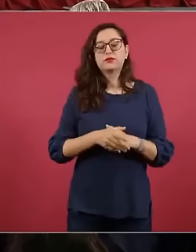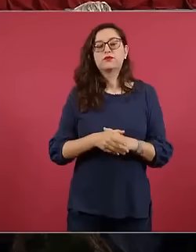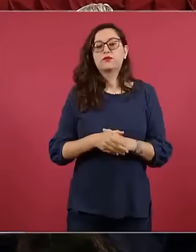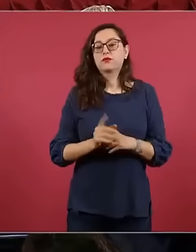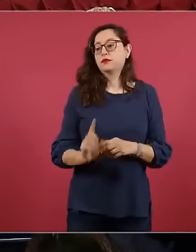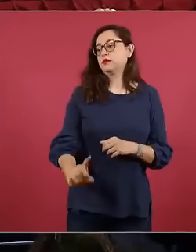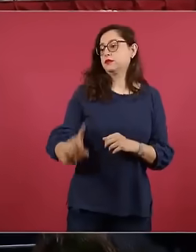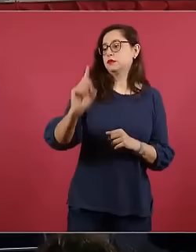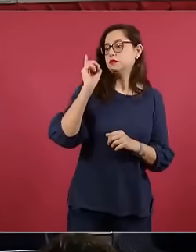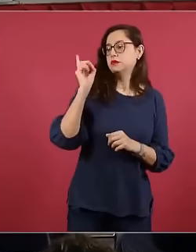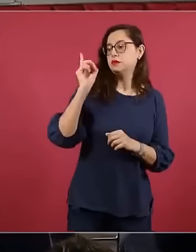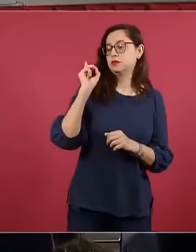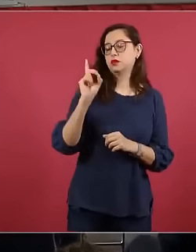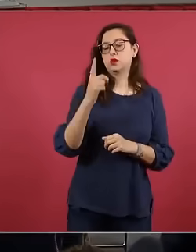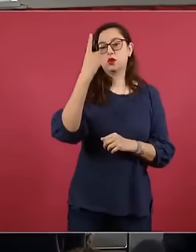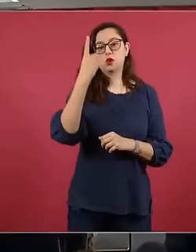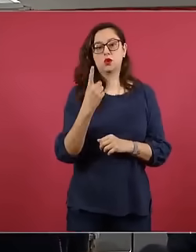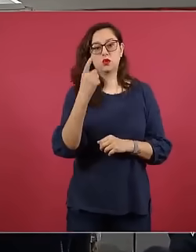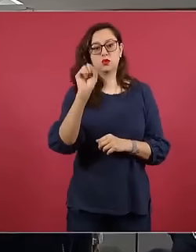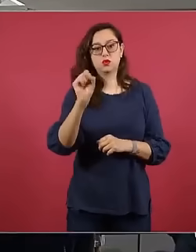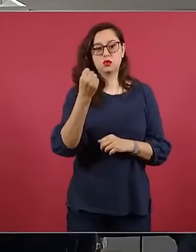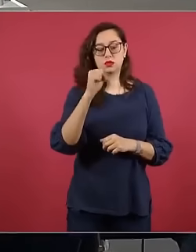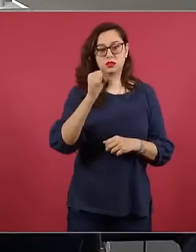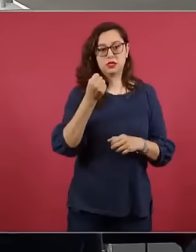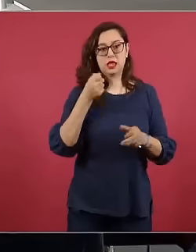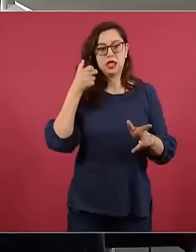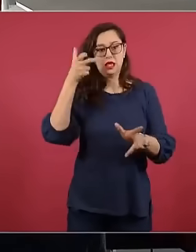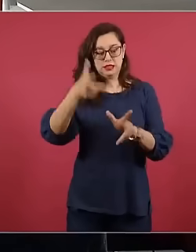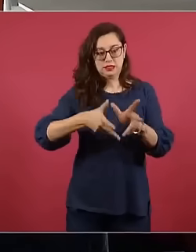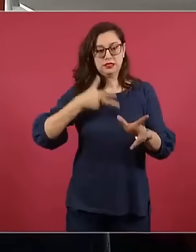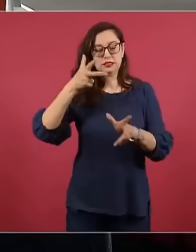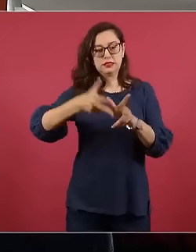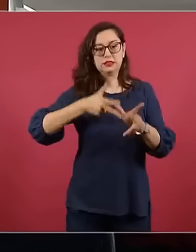se abrió el tren interurbano.